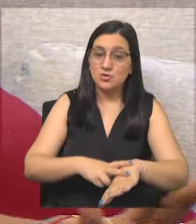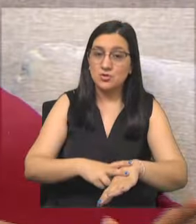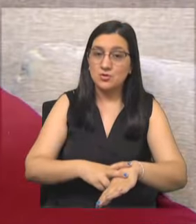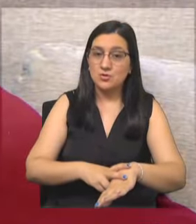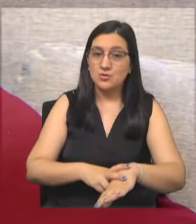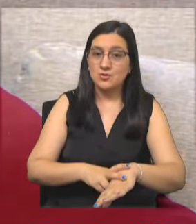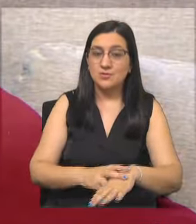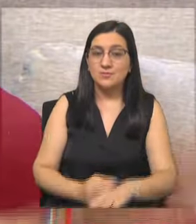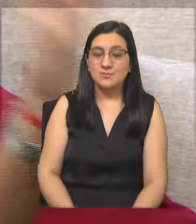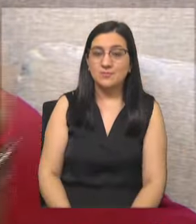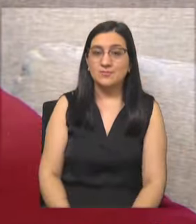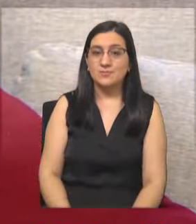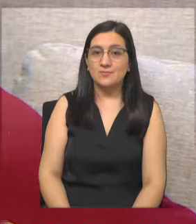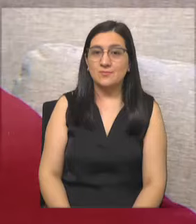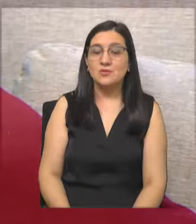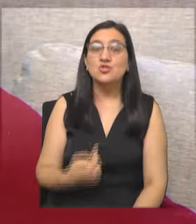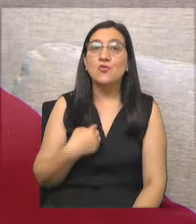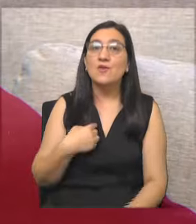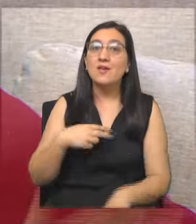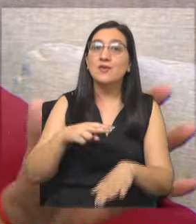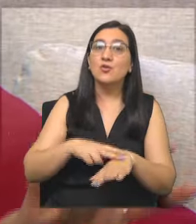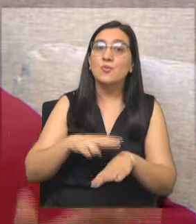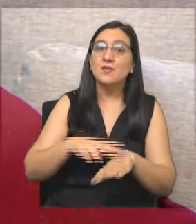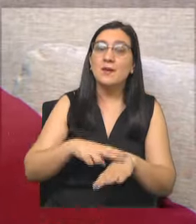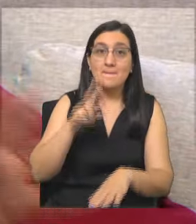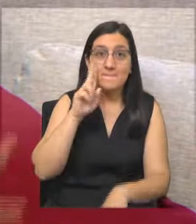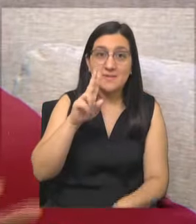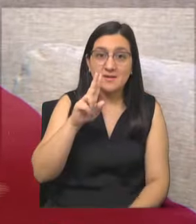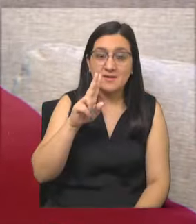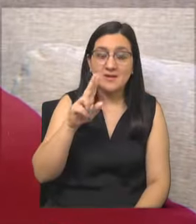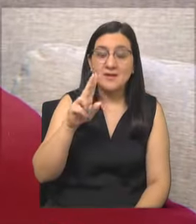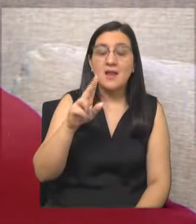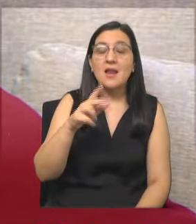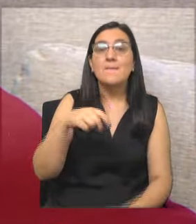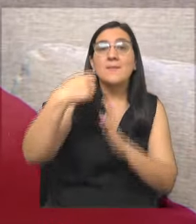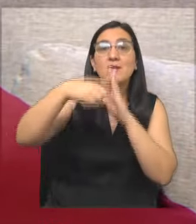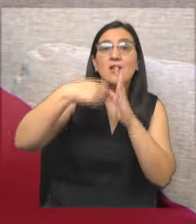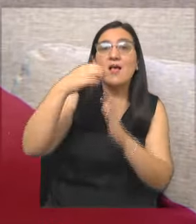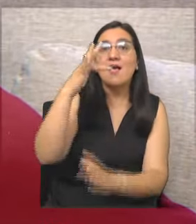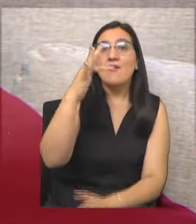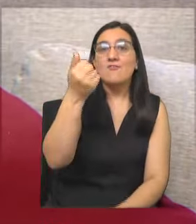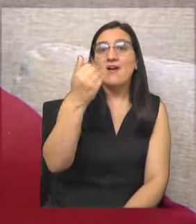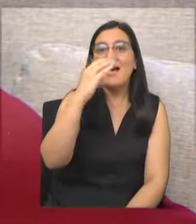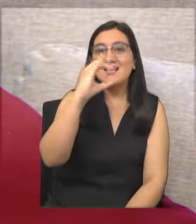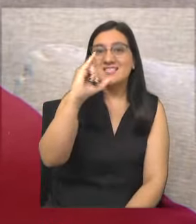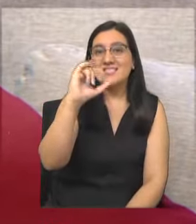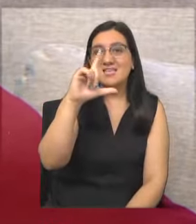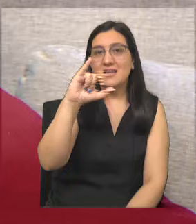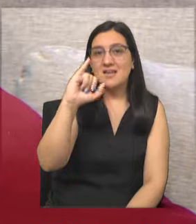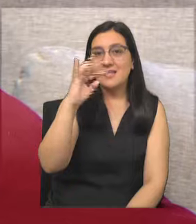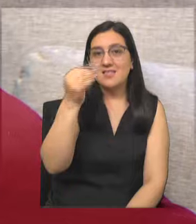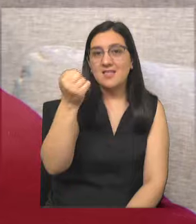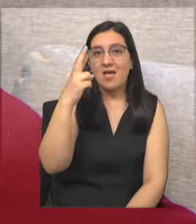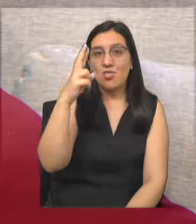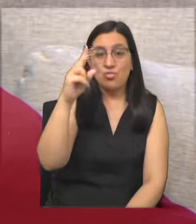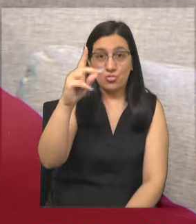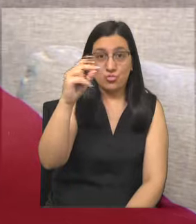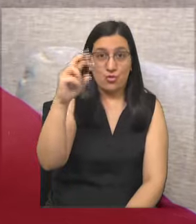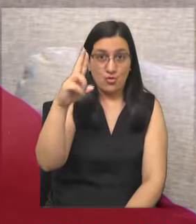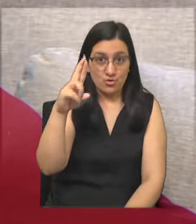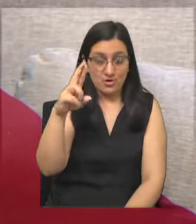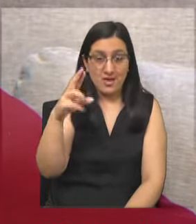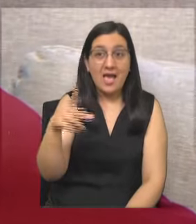Gutiérrez para recomendar. Vean El Facilitador. Hice el ejercicio de mirar en el día de